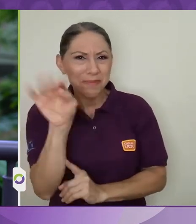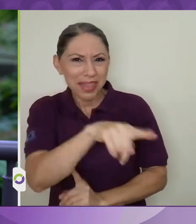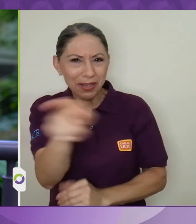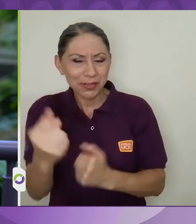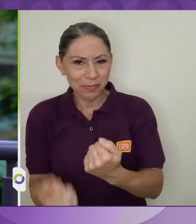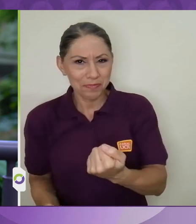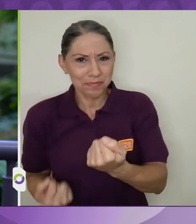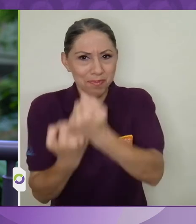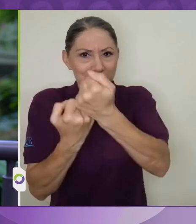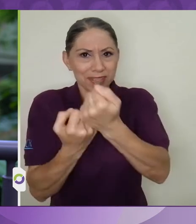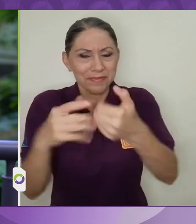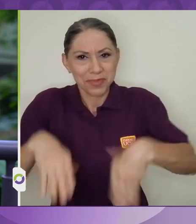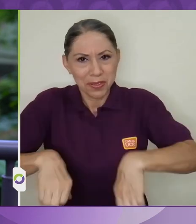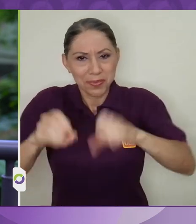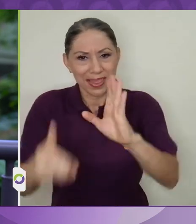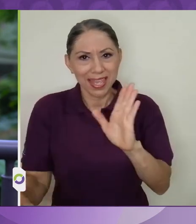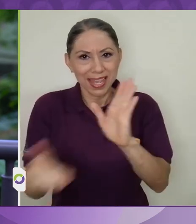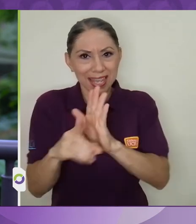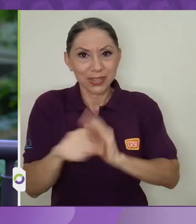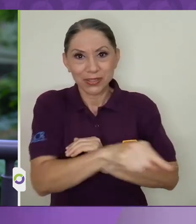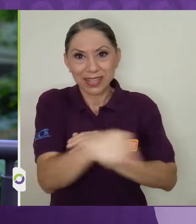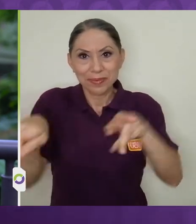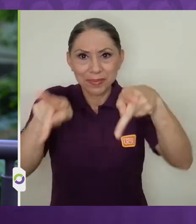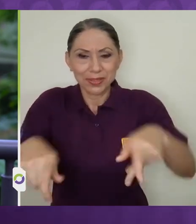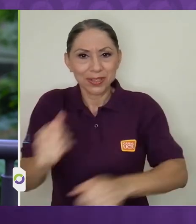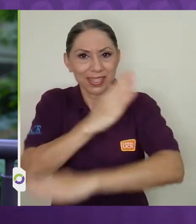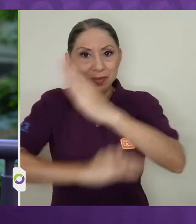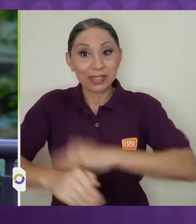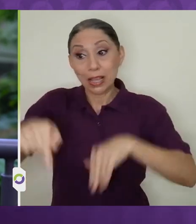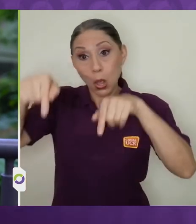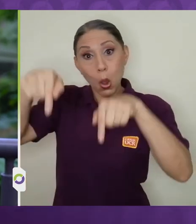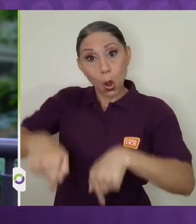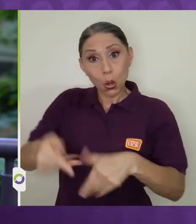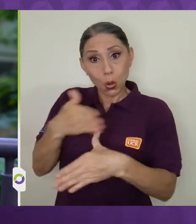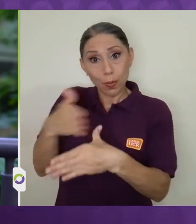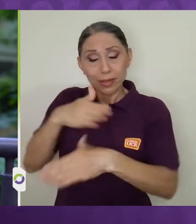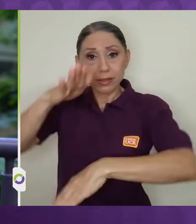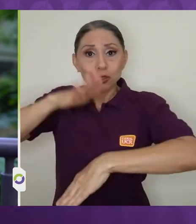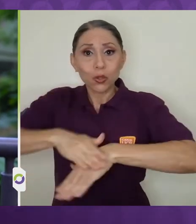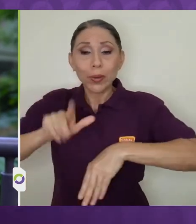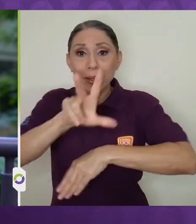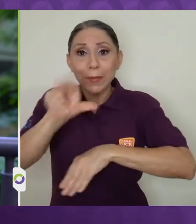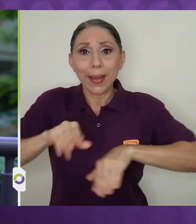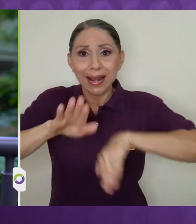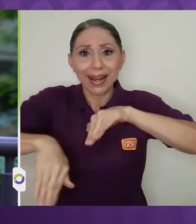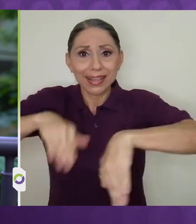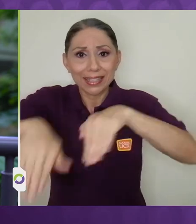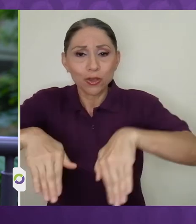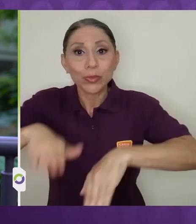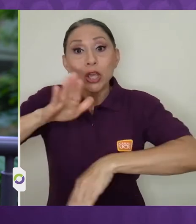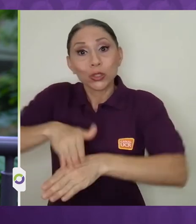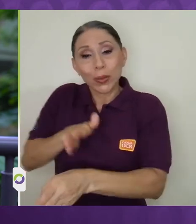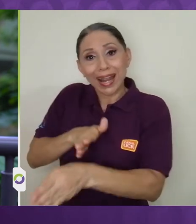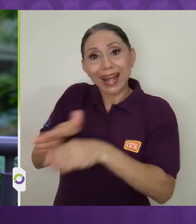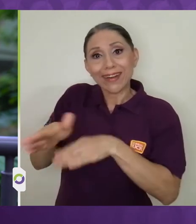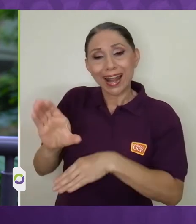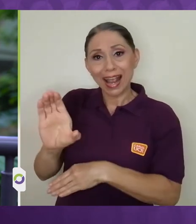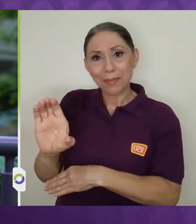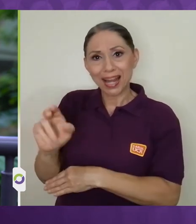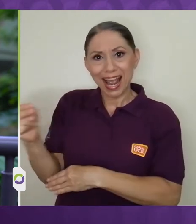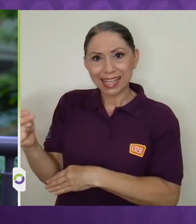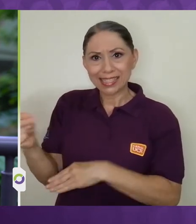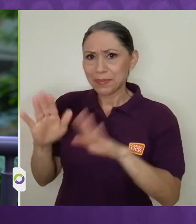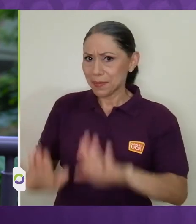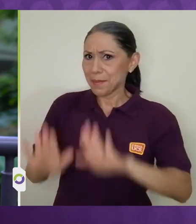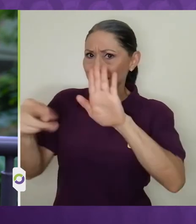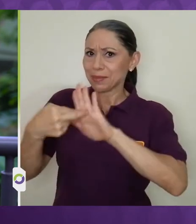invita a apuntarse al movimiento social por los derechos de este colectivo. Hoy estamos compartiendo sobre la paranatación y sobre la carrera de Camila